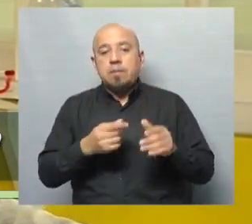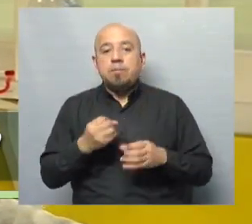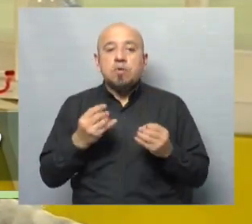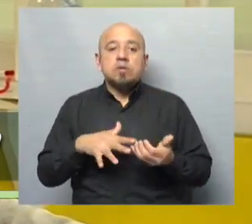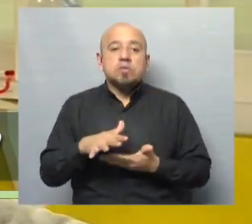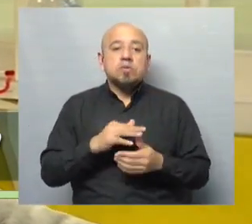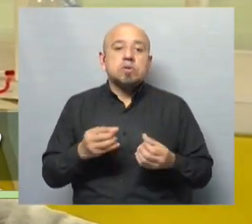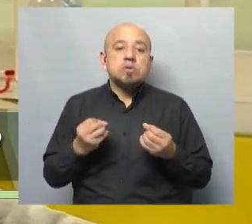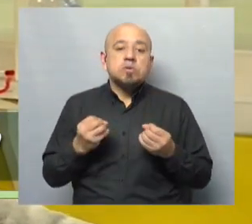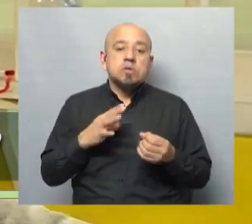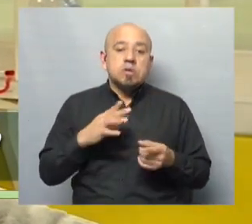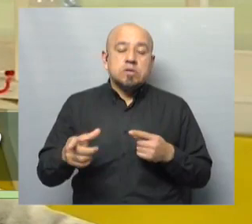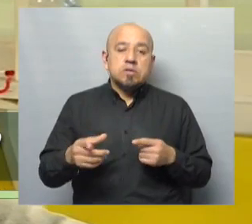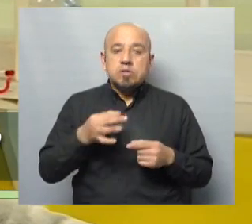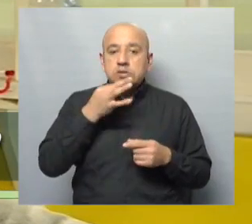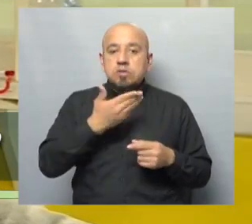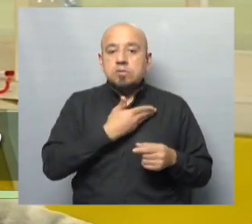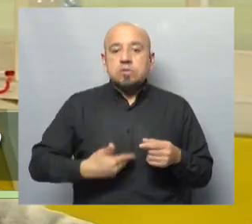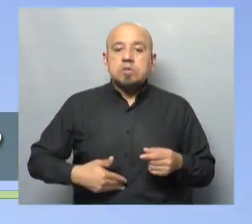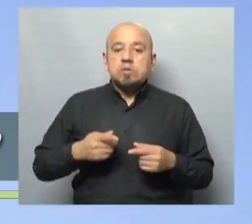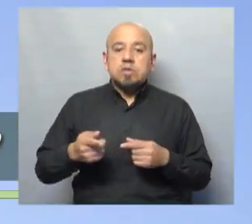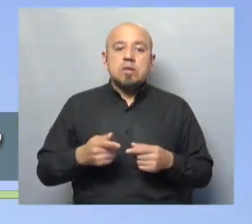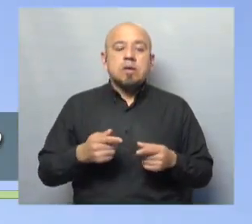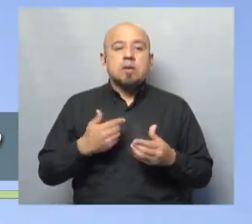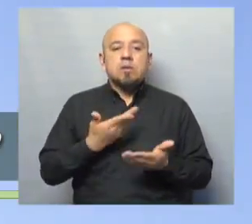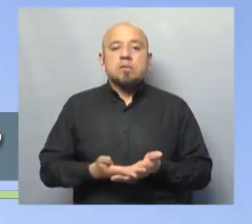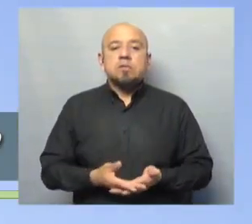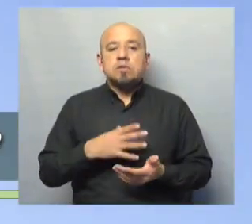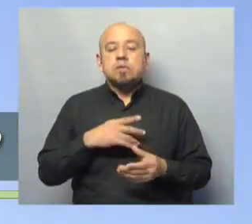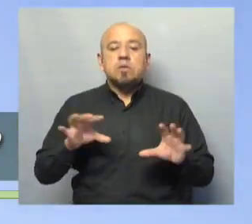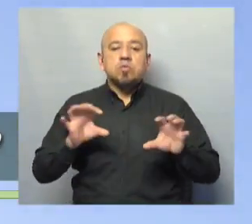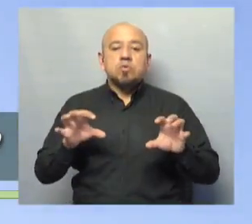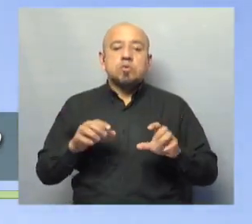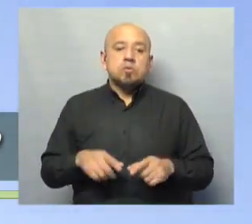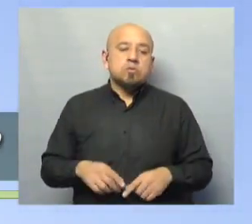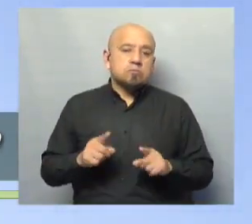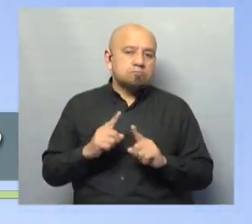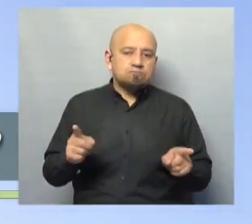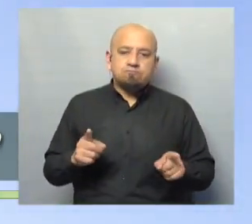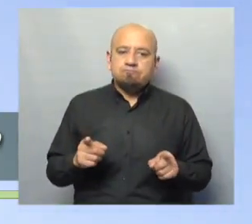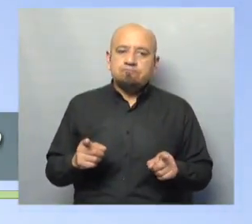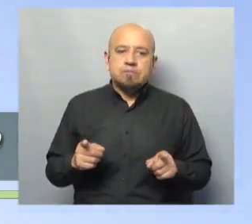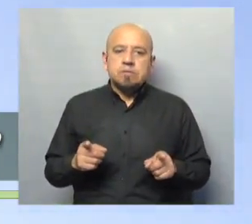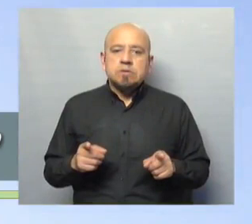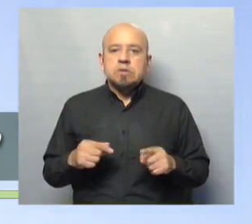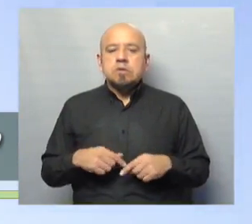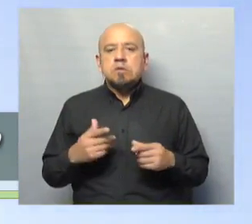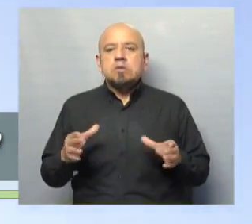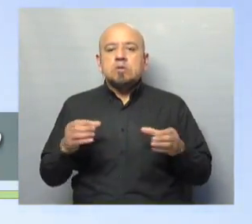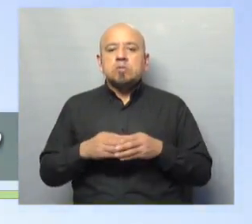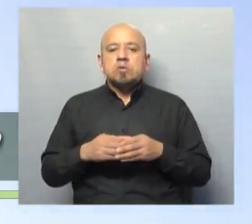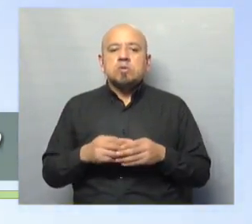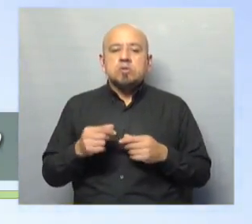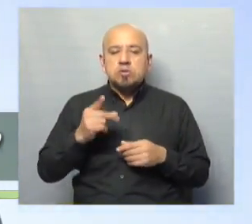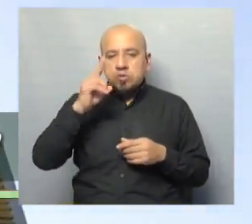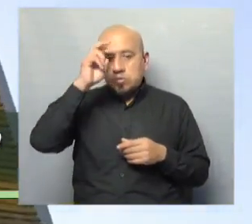como te decía lo que declara el presidente de ac planteando hay funcionarios su presidente no de lo que no están llamando tanto las comisiones internas de cada